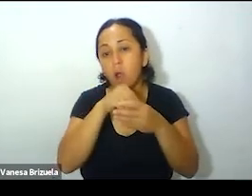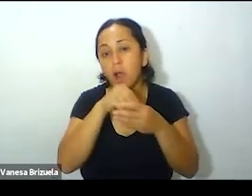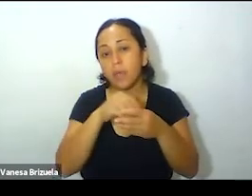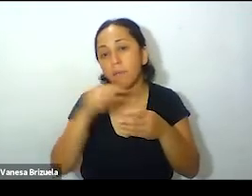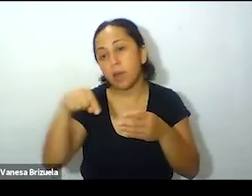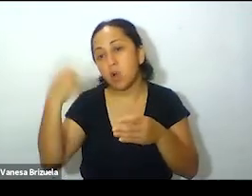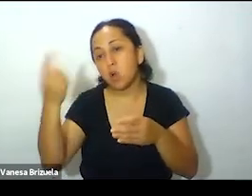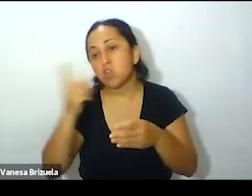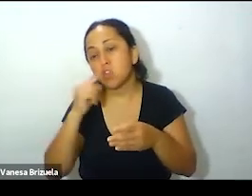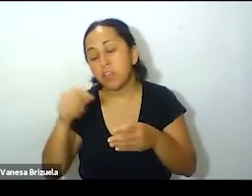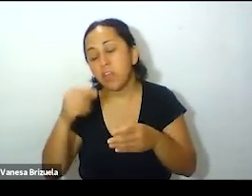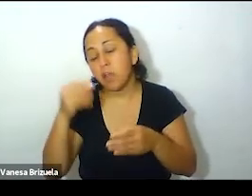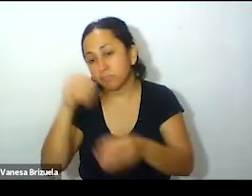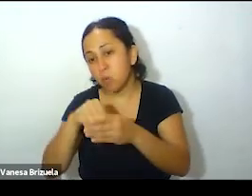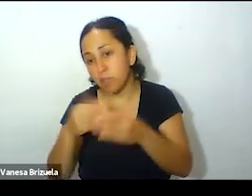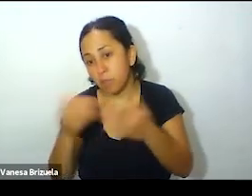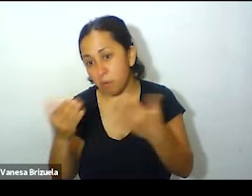seguirlo trabajando otro día.